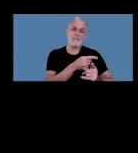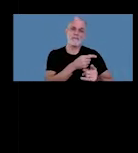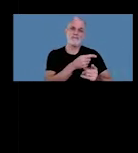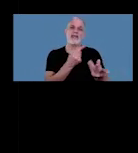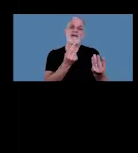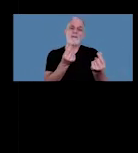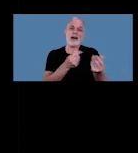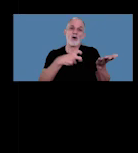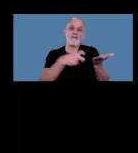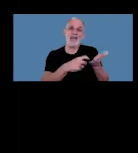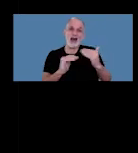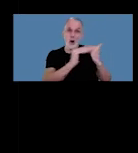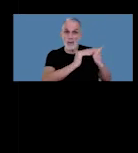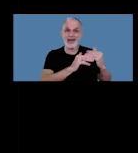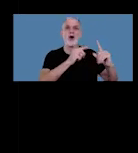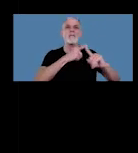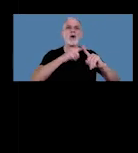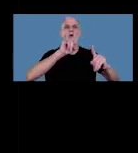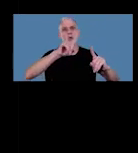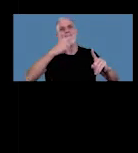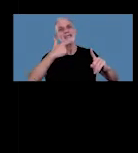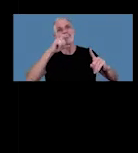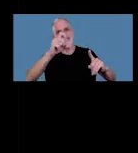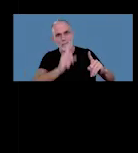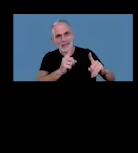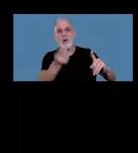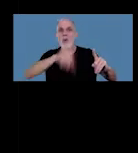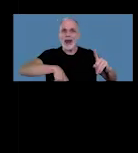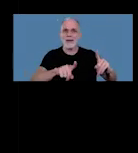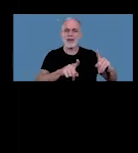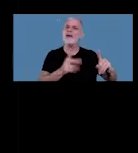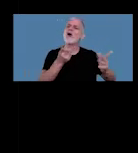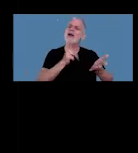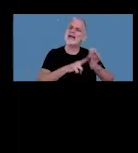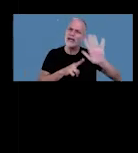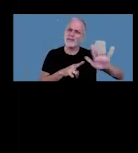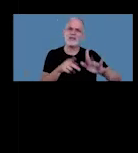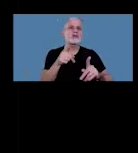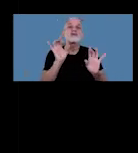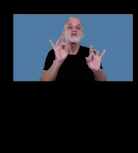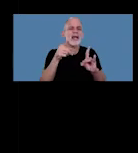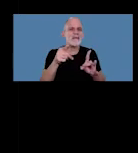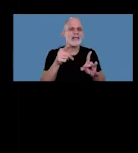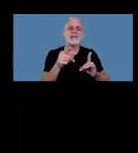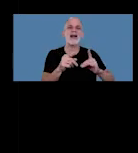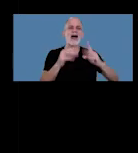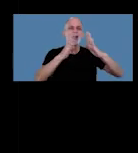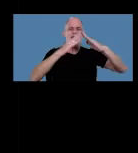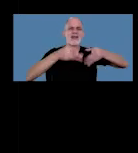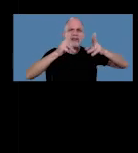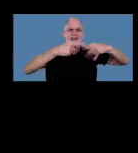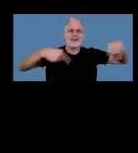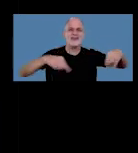valor fiscal homogéneo por la unidad de sustentabilidad contributiva. Pero repito, esto es únicamente para los inmuebles